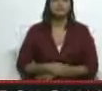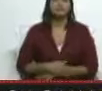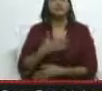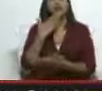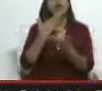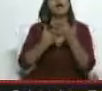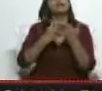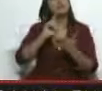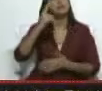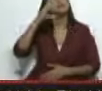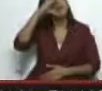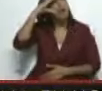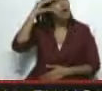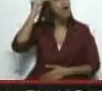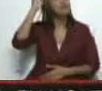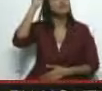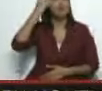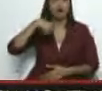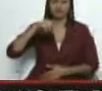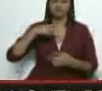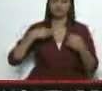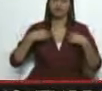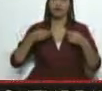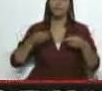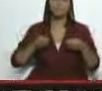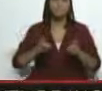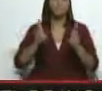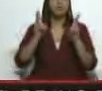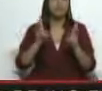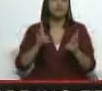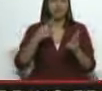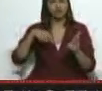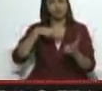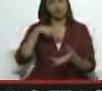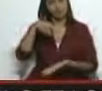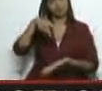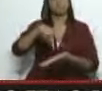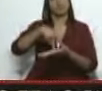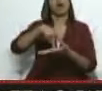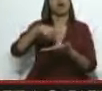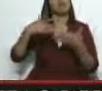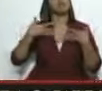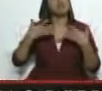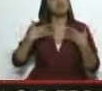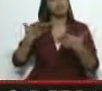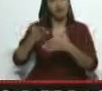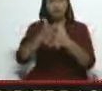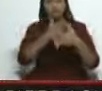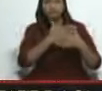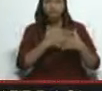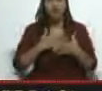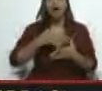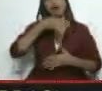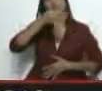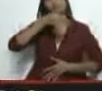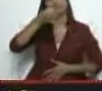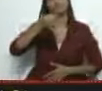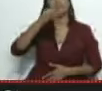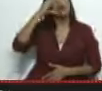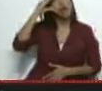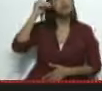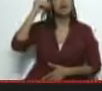Dios que nos permite disfrutar estar aquí en este momento ordinario adiós y